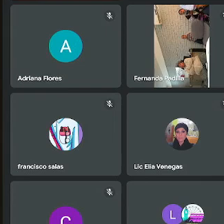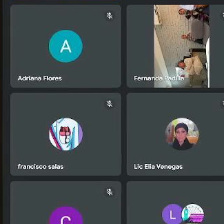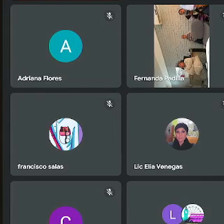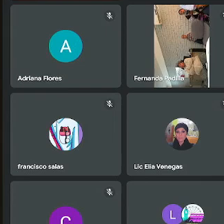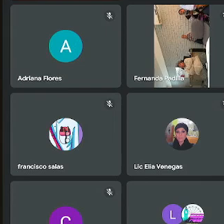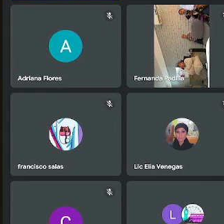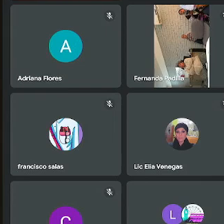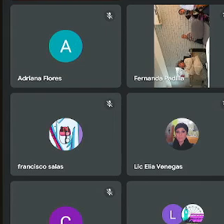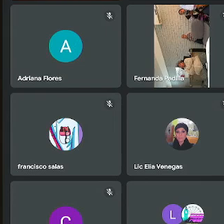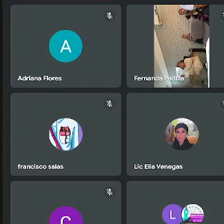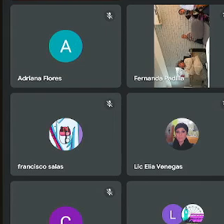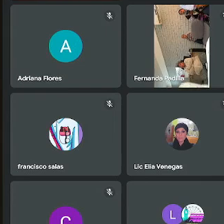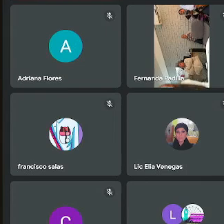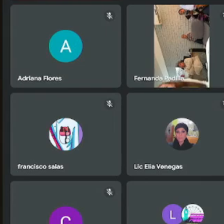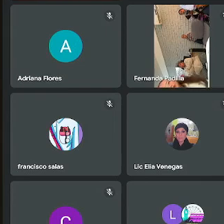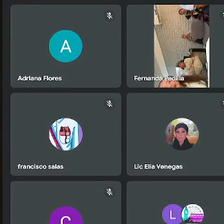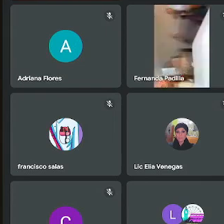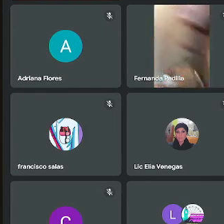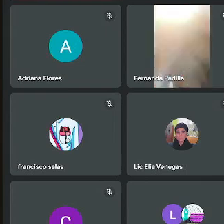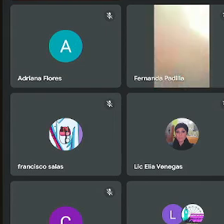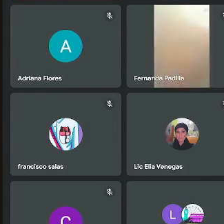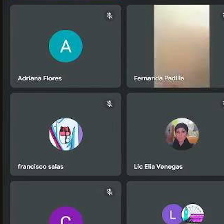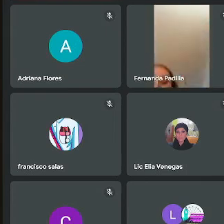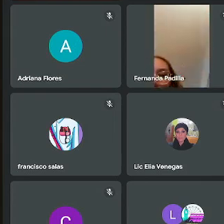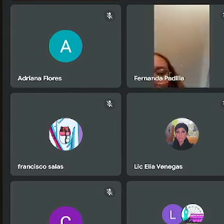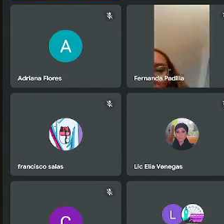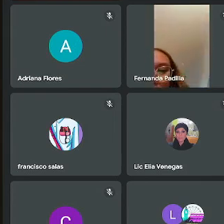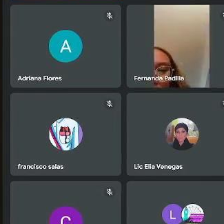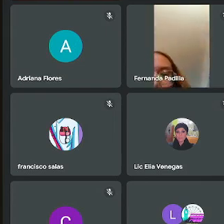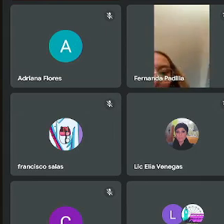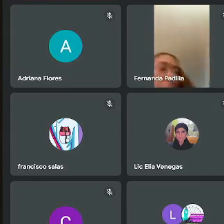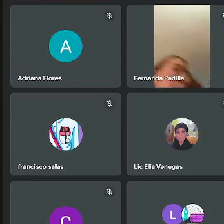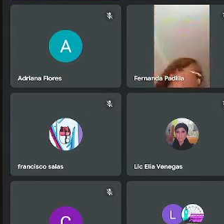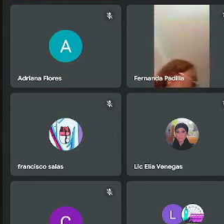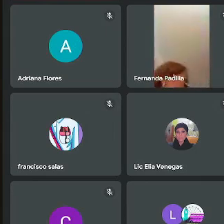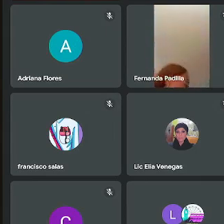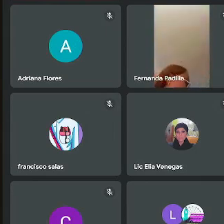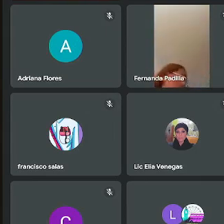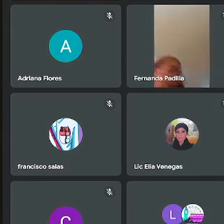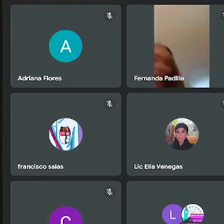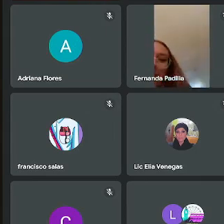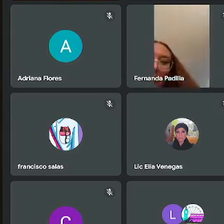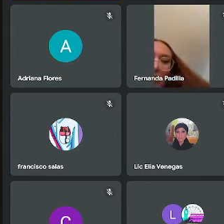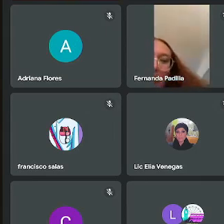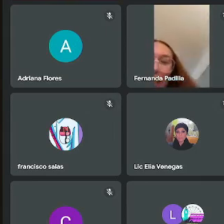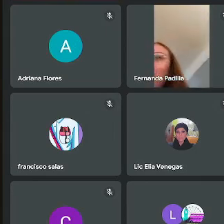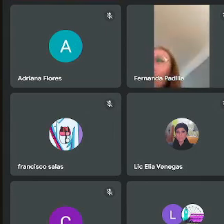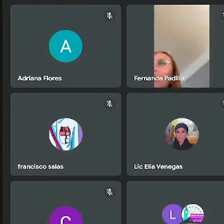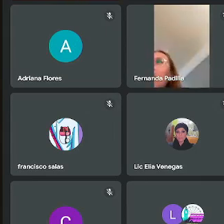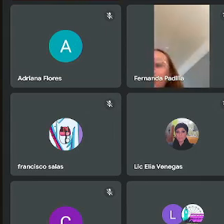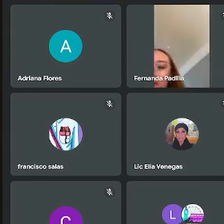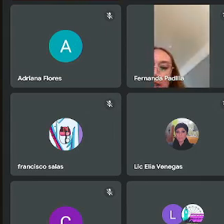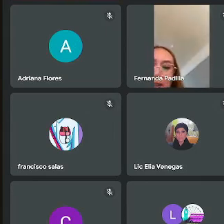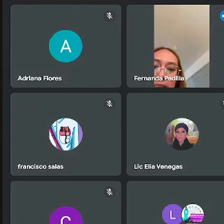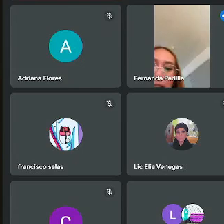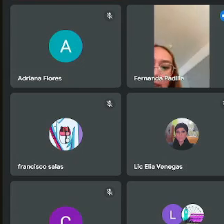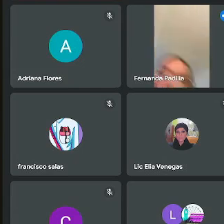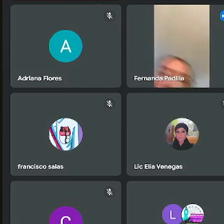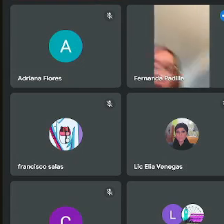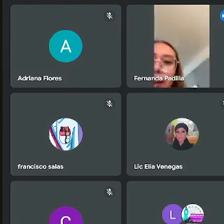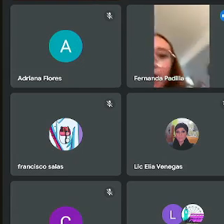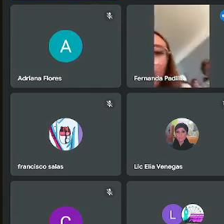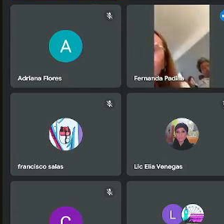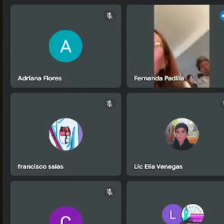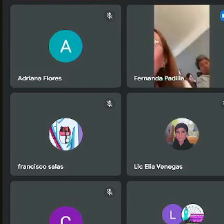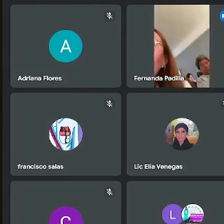la copa, lavar muy bien las manos antes y después de la colocación. Hay 3 técnicas diferentes de